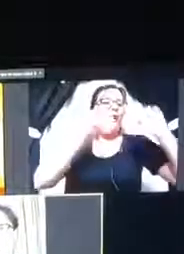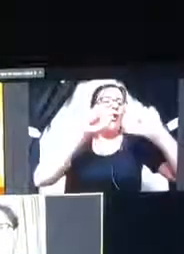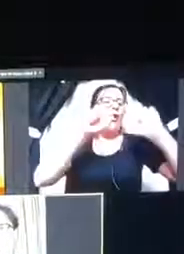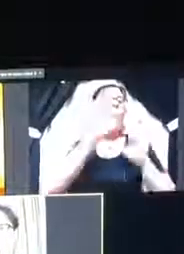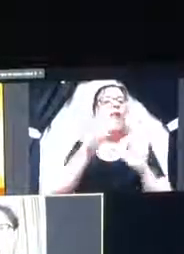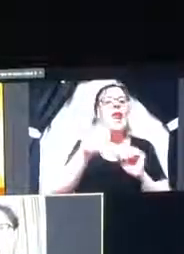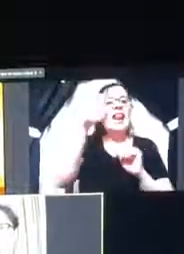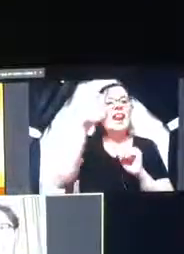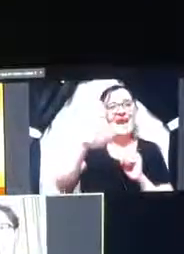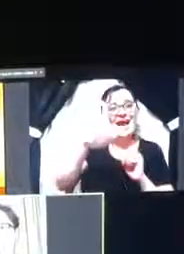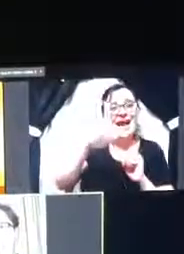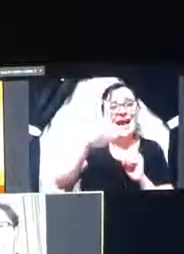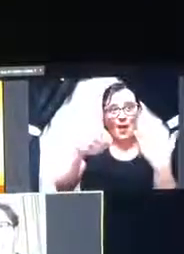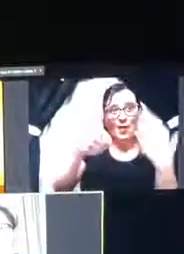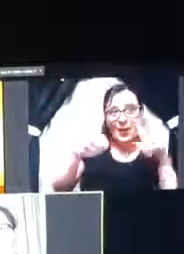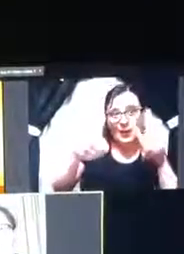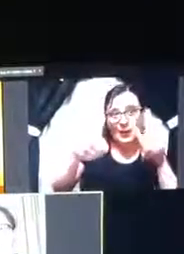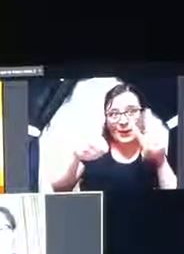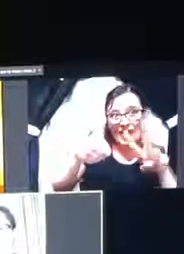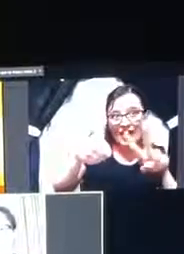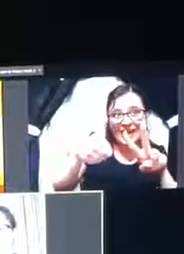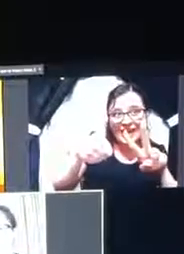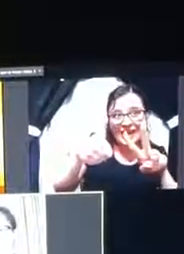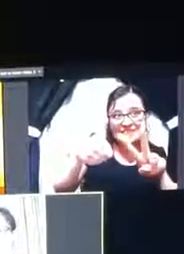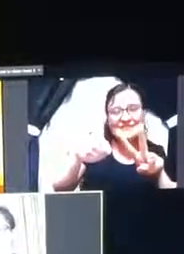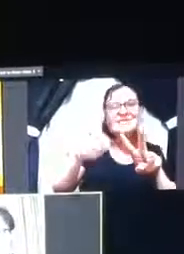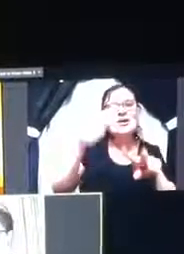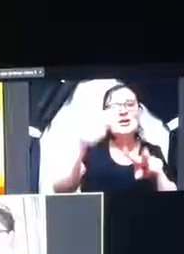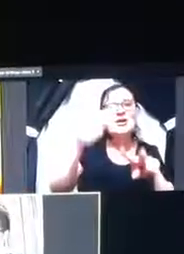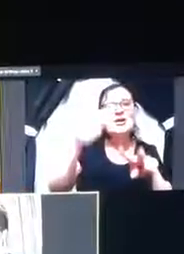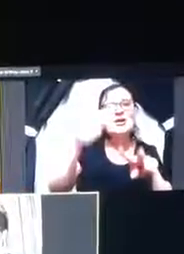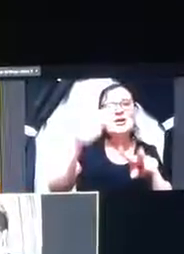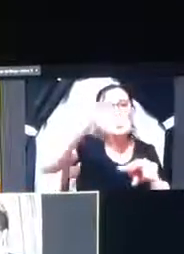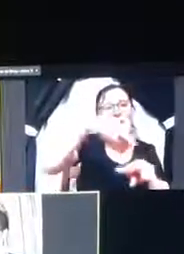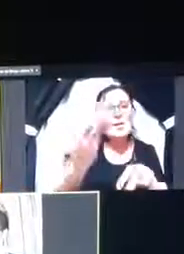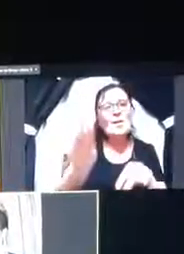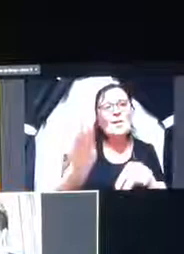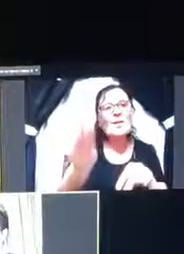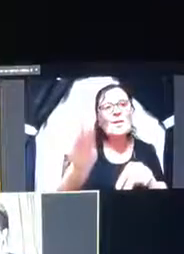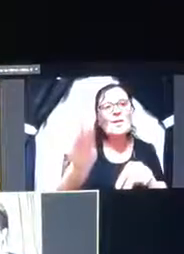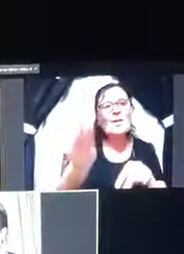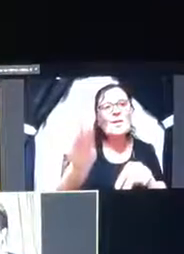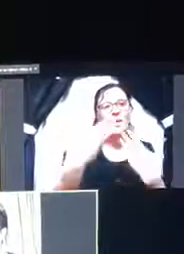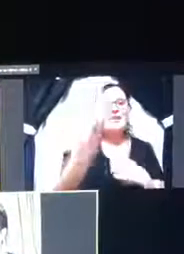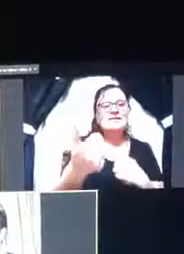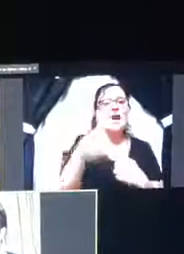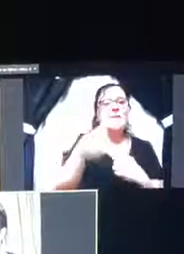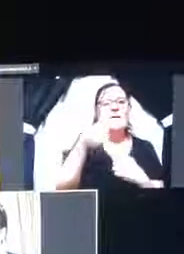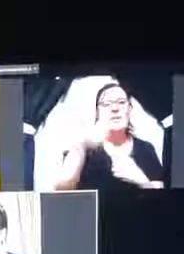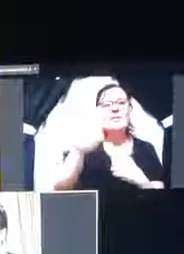el caso de que estén pudiendo seguir con todo esto? Así sabemos que vamos transmitiendo bien.